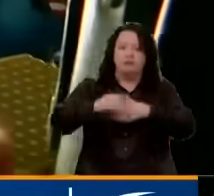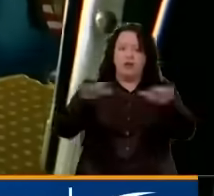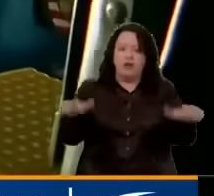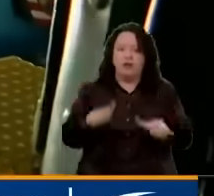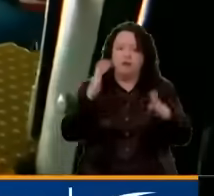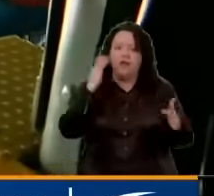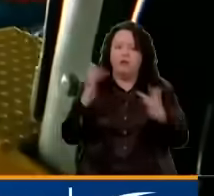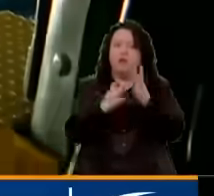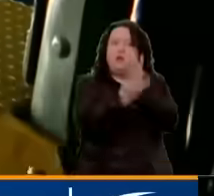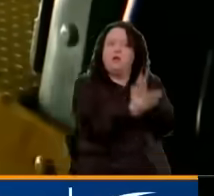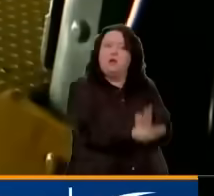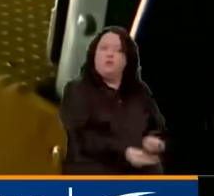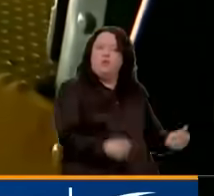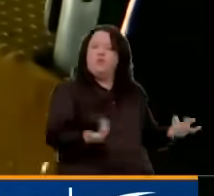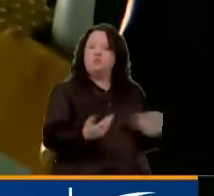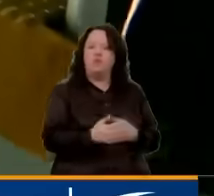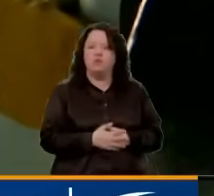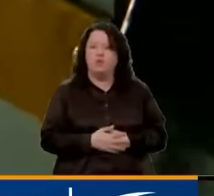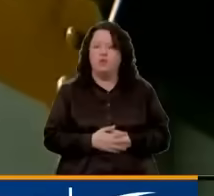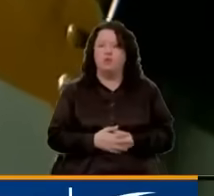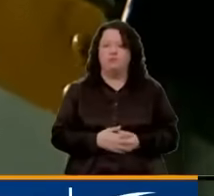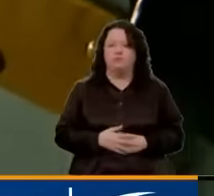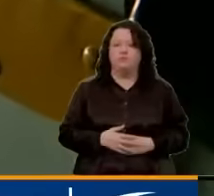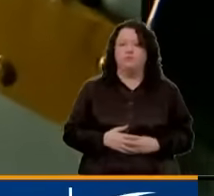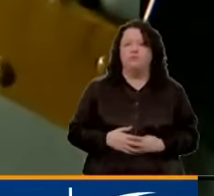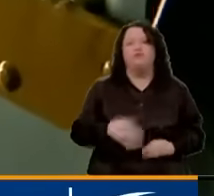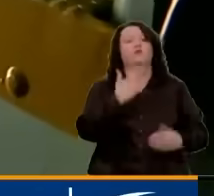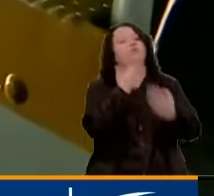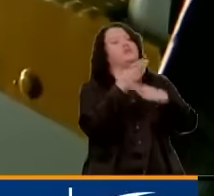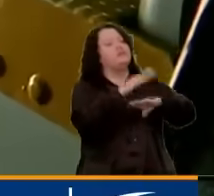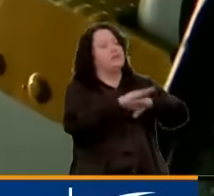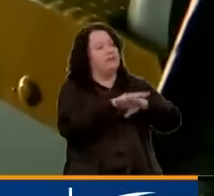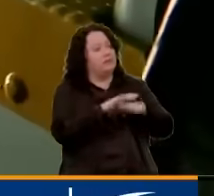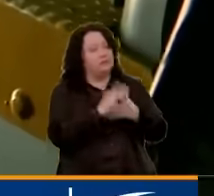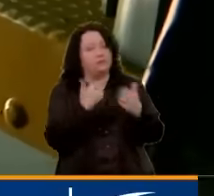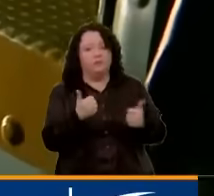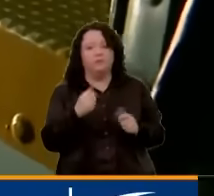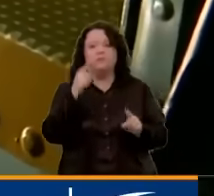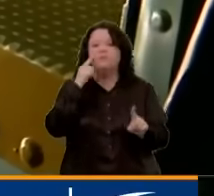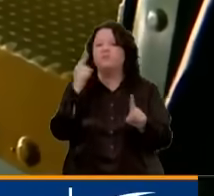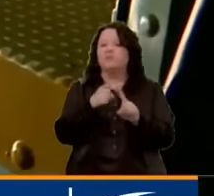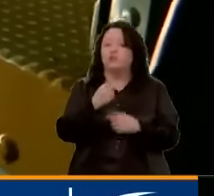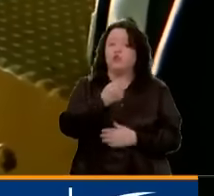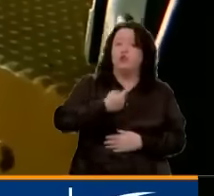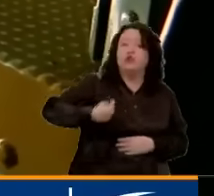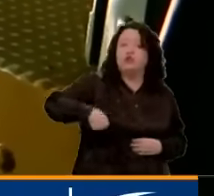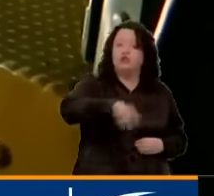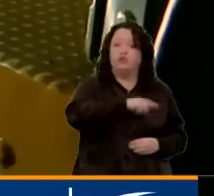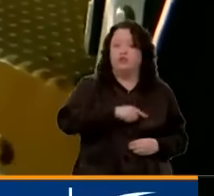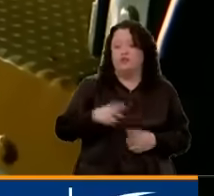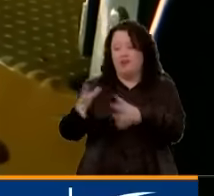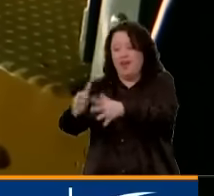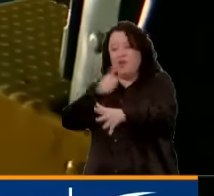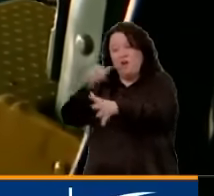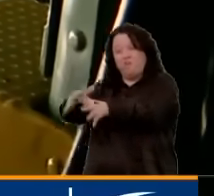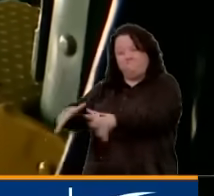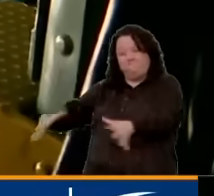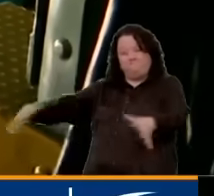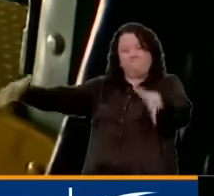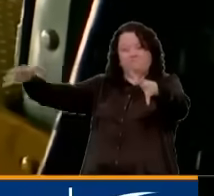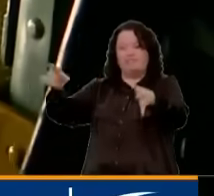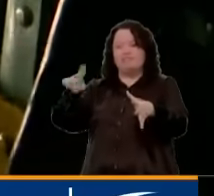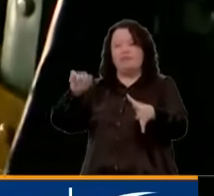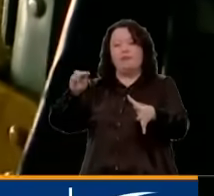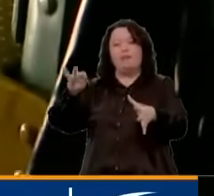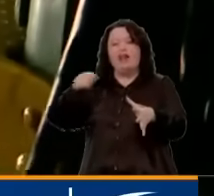poder extinguir los incendios. Bueno, buenas tardes, ¿cómo estás? Bueno, la idea es que nosotros tomamos el agua en la represa de San